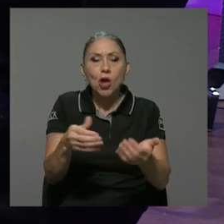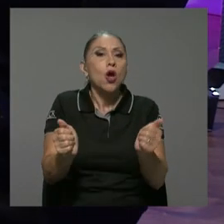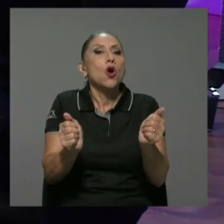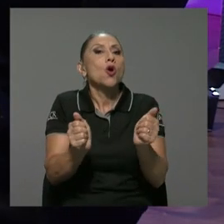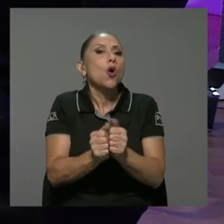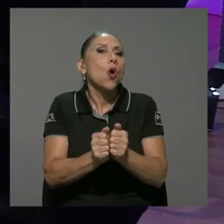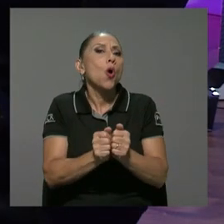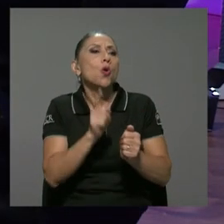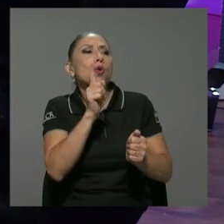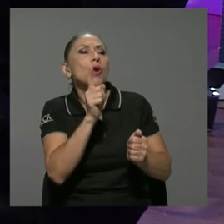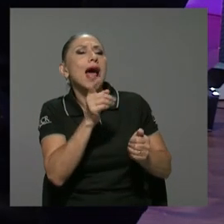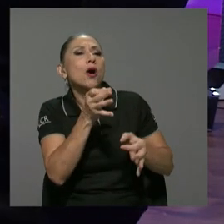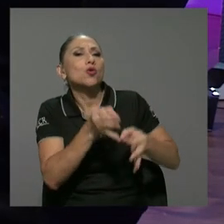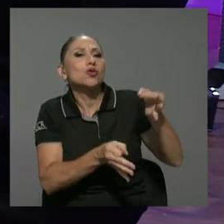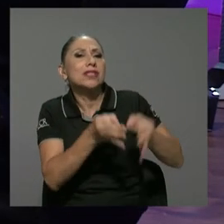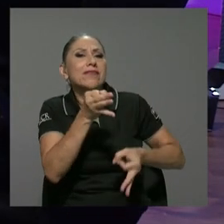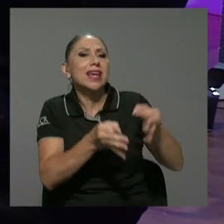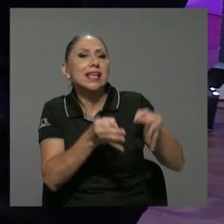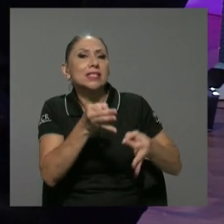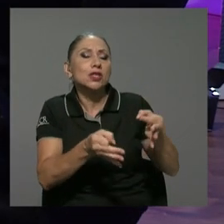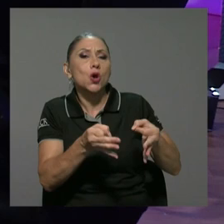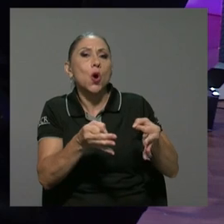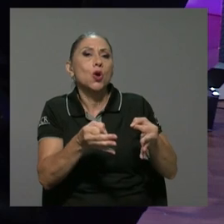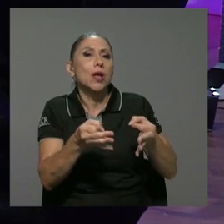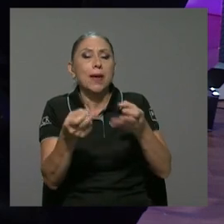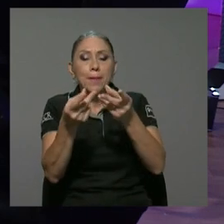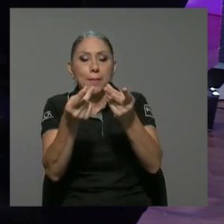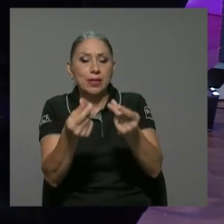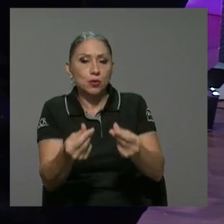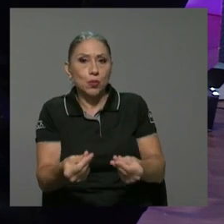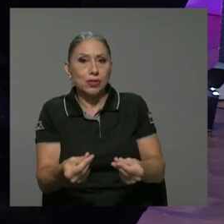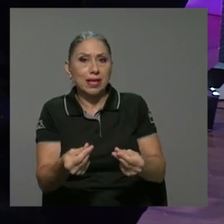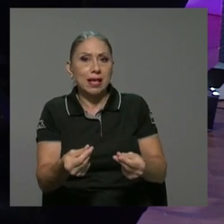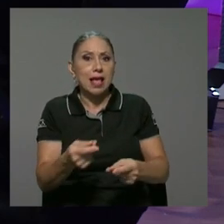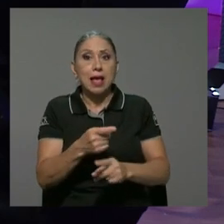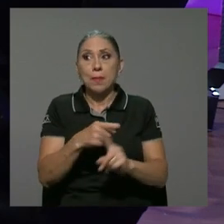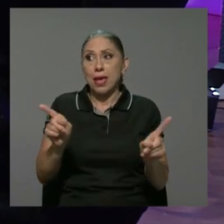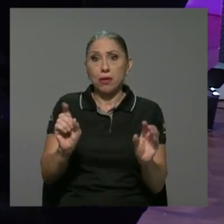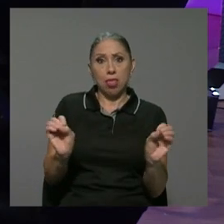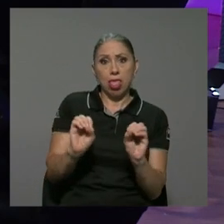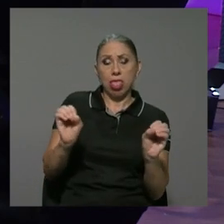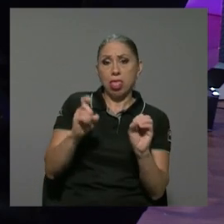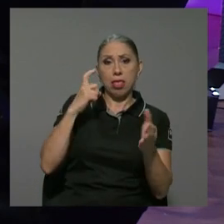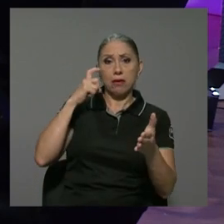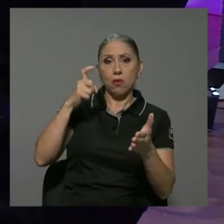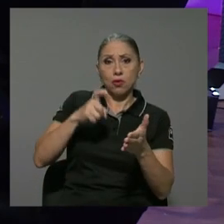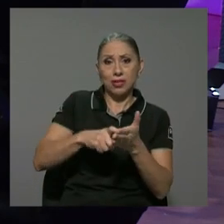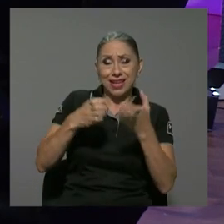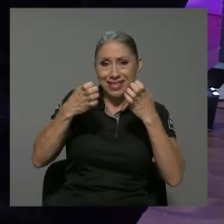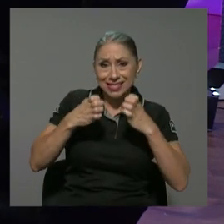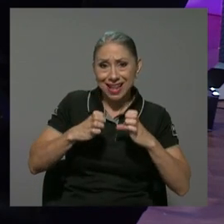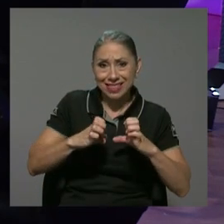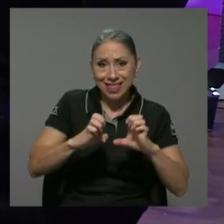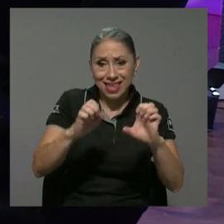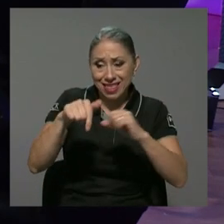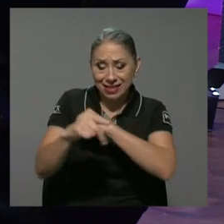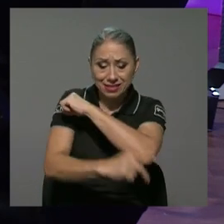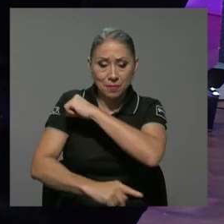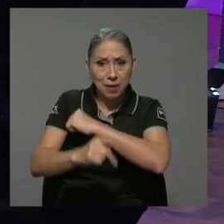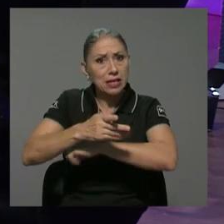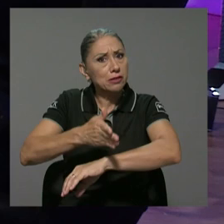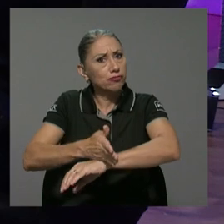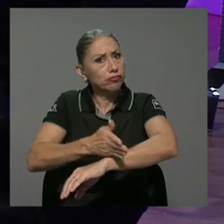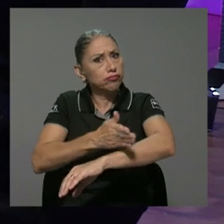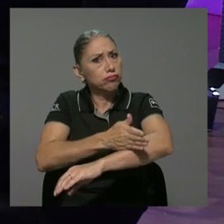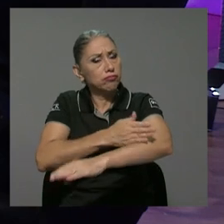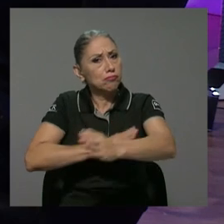totalmente presupuestaria, sin reconocer la estrategia que puede tener para este país crecer en educación. Por eso me